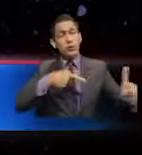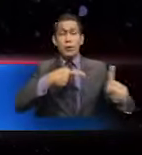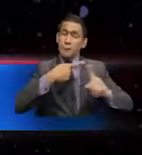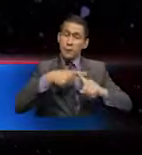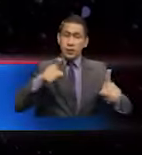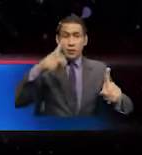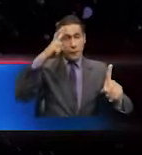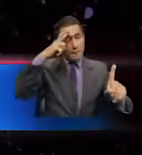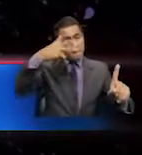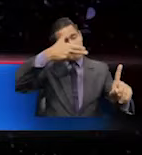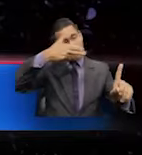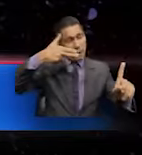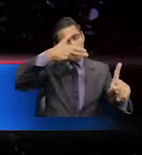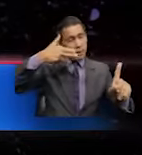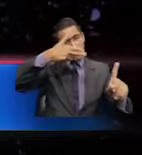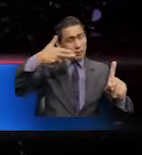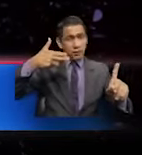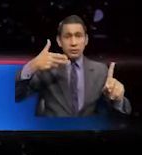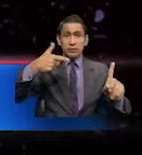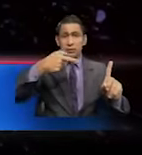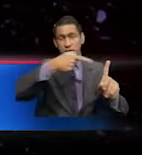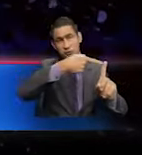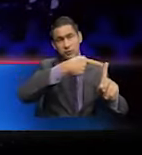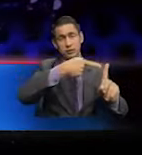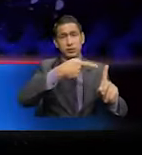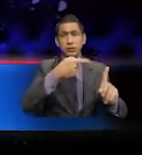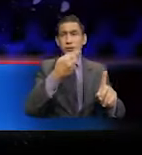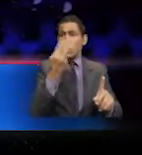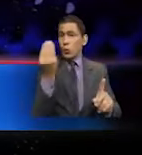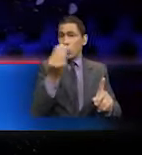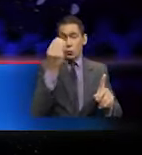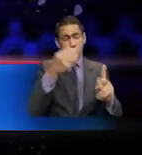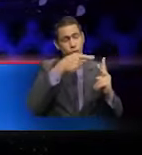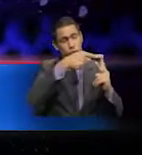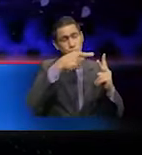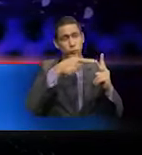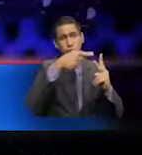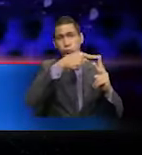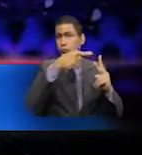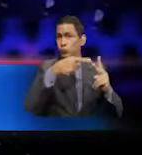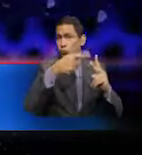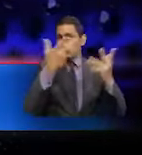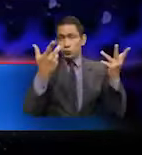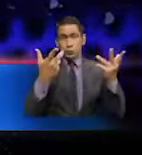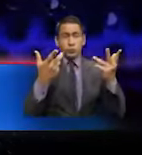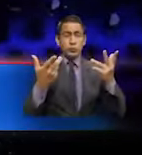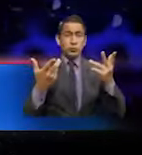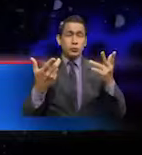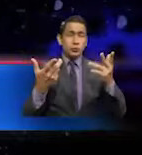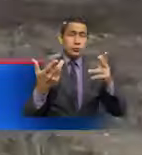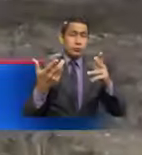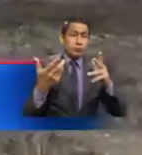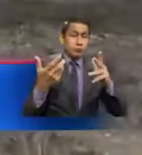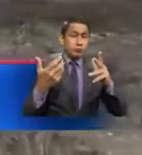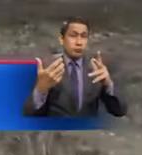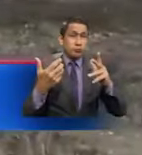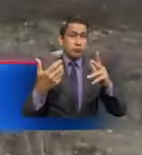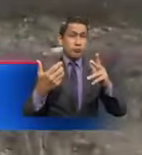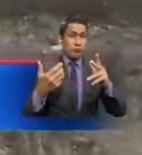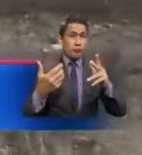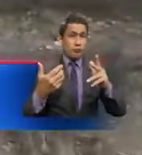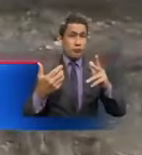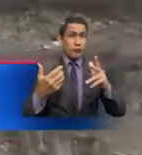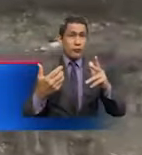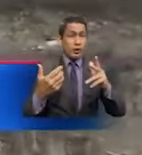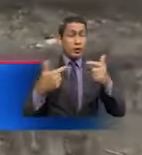correr, cuando le pegan el tiro a él, el muchacho, porque él lo coge, el man lo coge y le pegan el tiro en la cabeza al man también. Y ahí yo